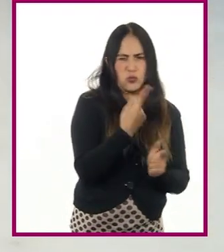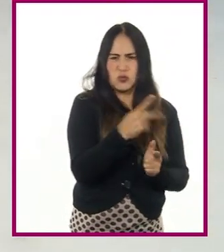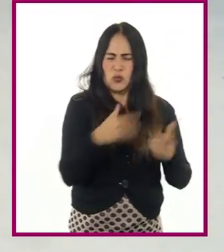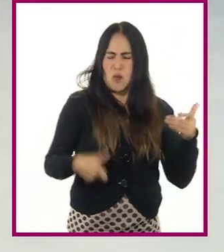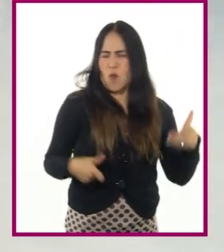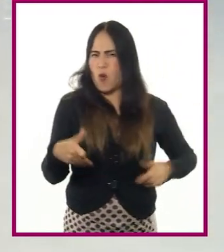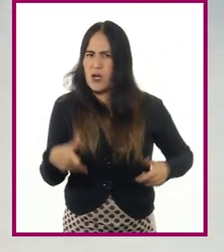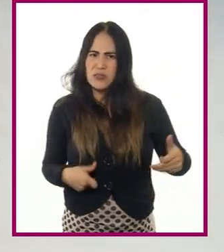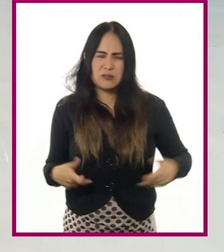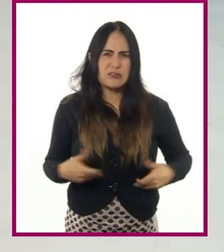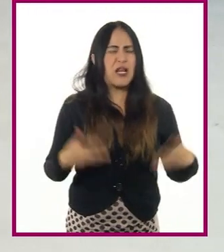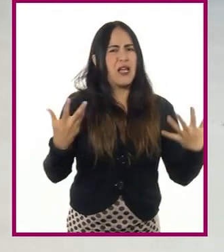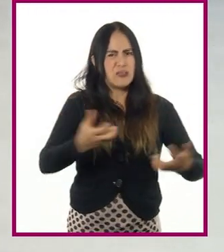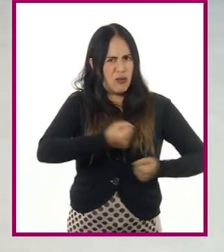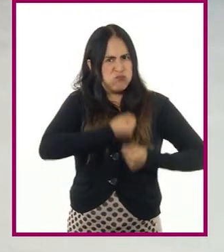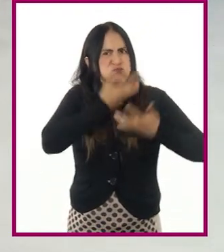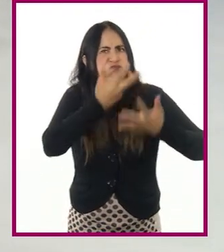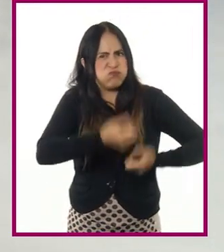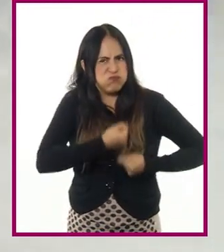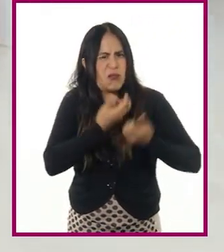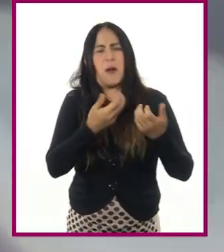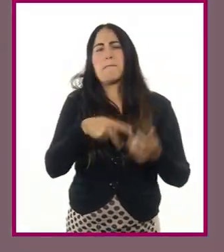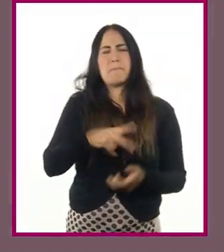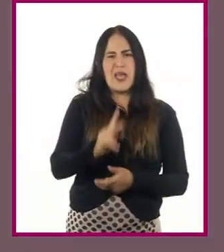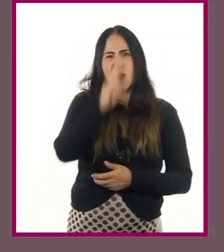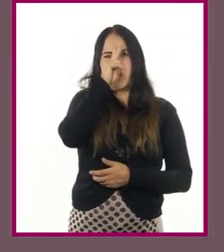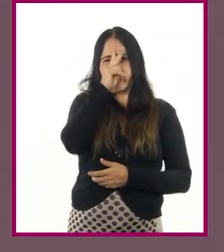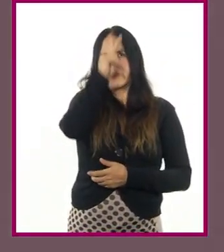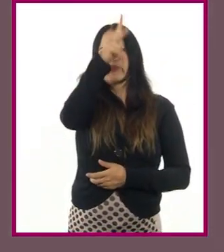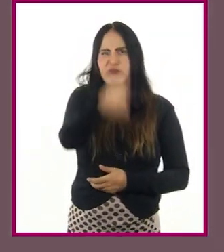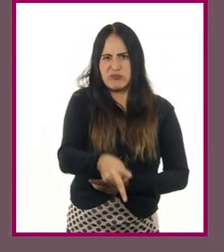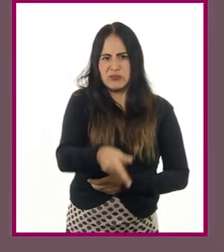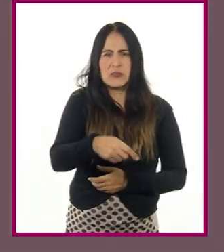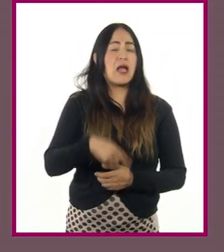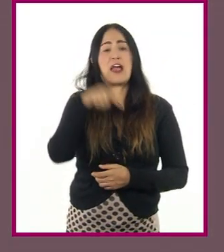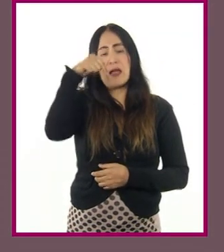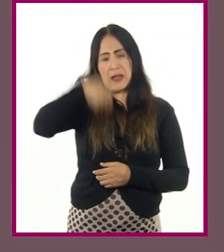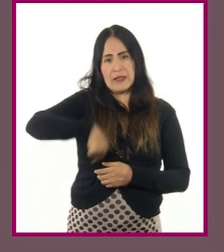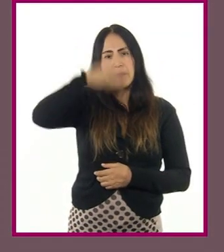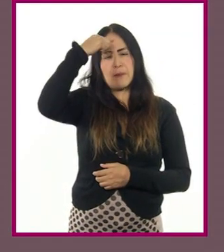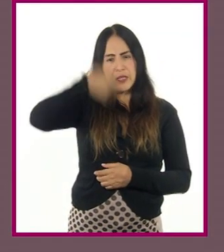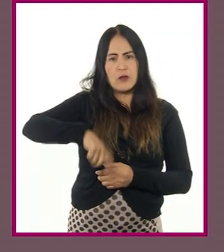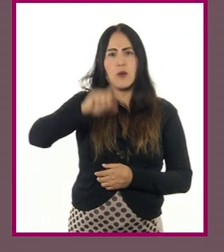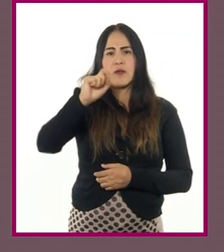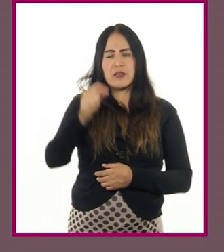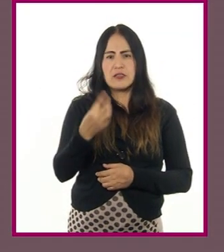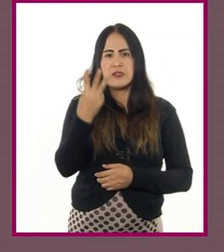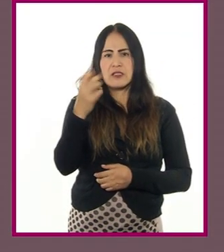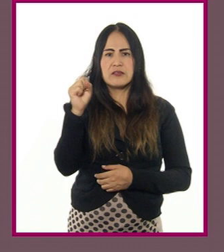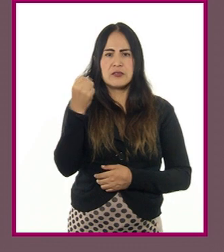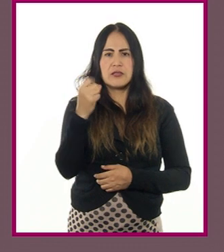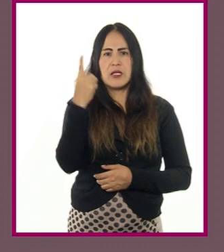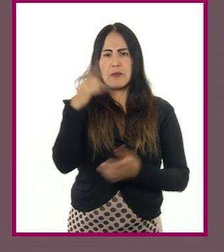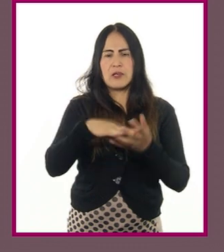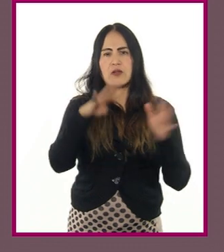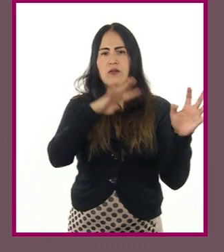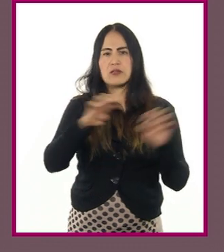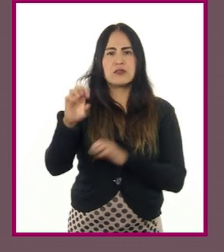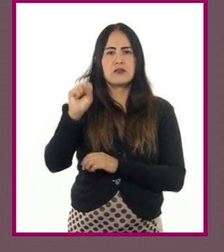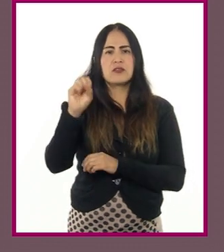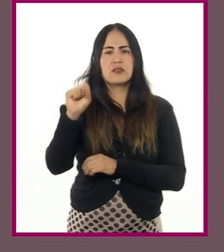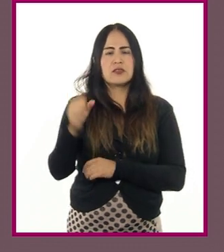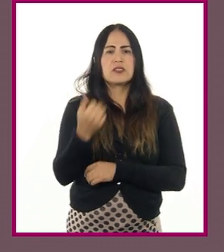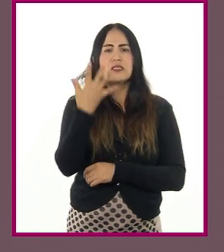de forma violenta. México no fue la excepción. El 23 de septiembre de 1965, un